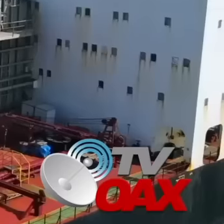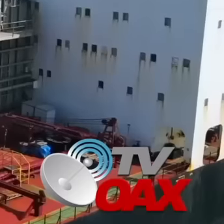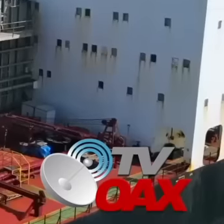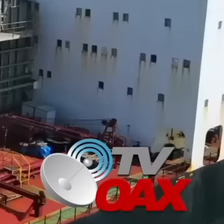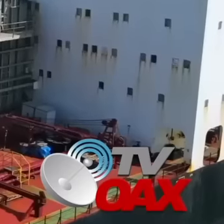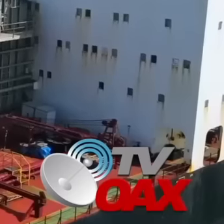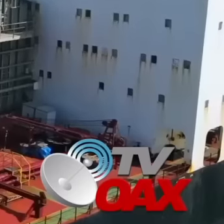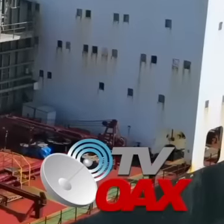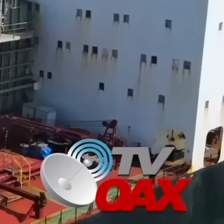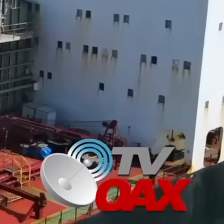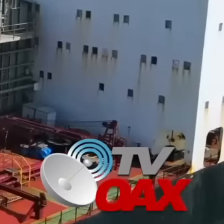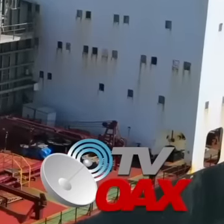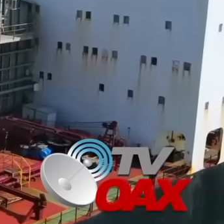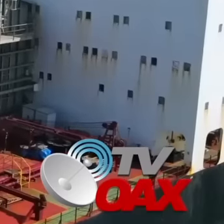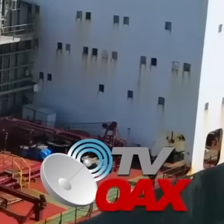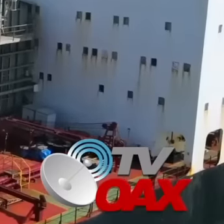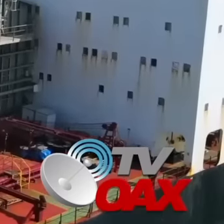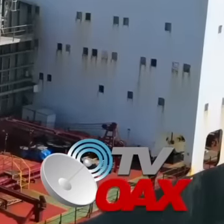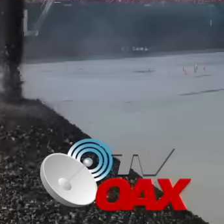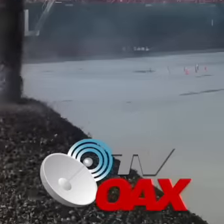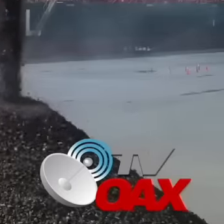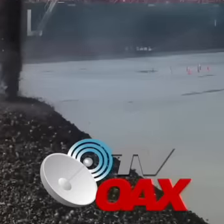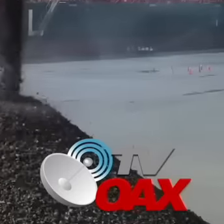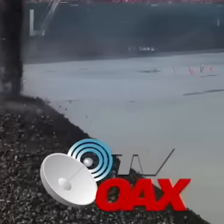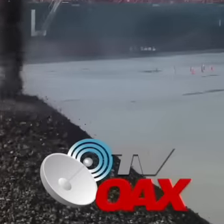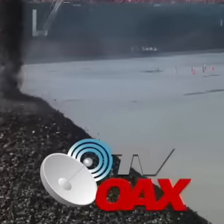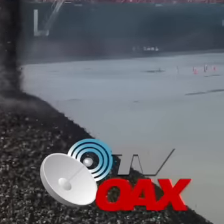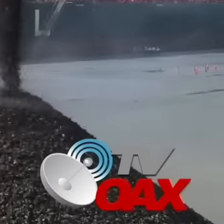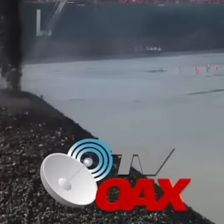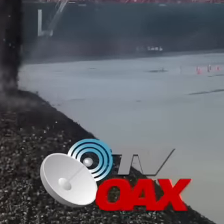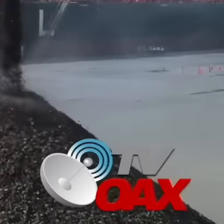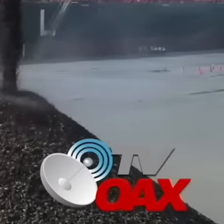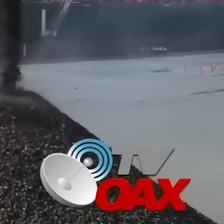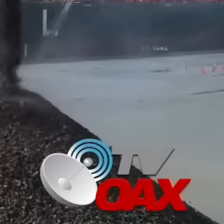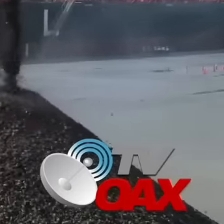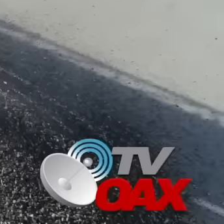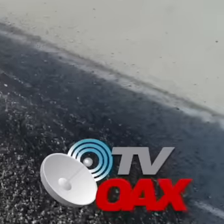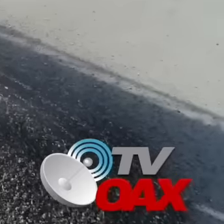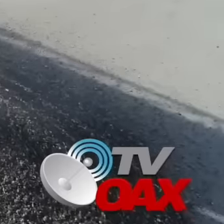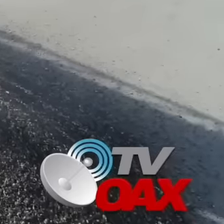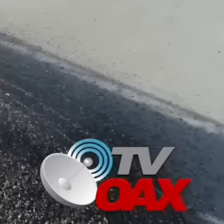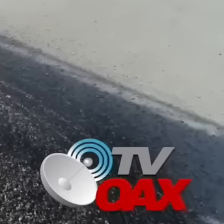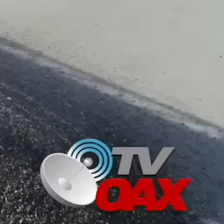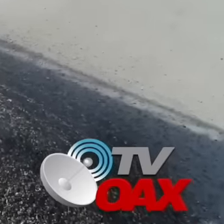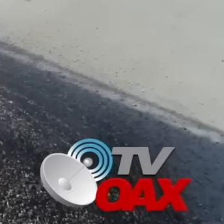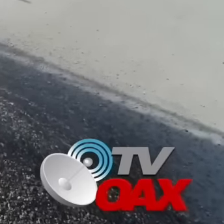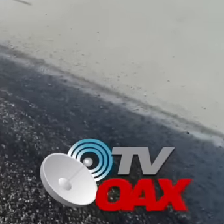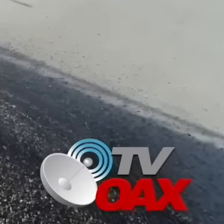porque de manera injusta Cuba padece de un bloqueo